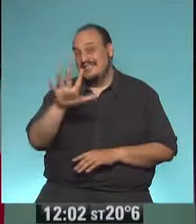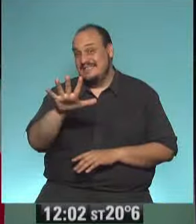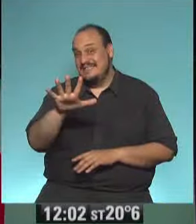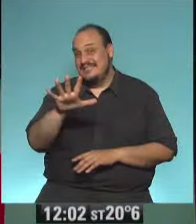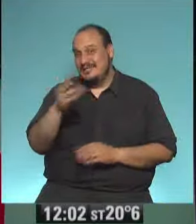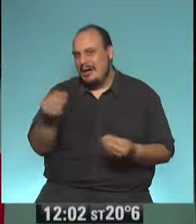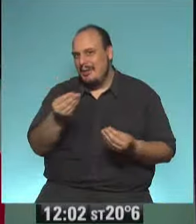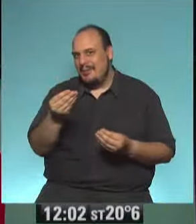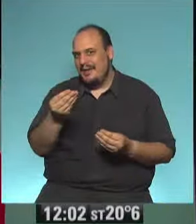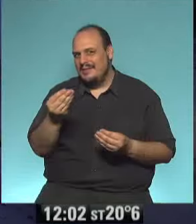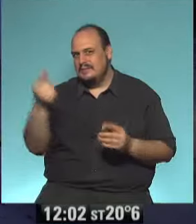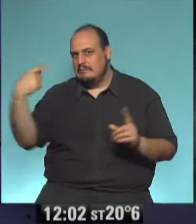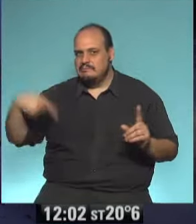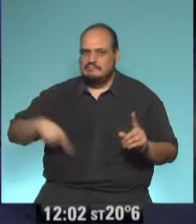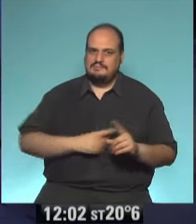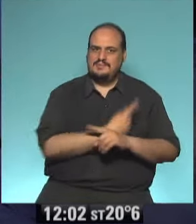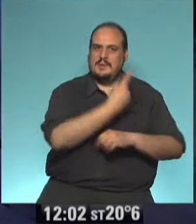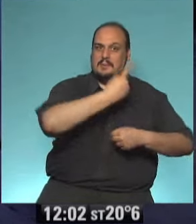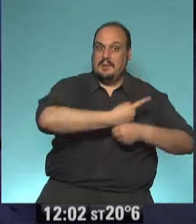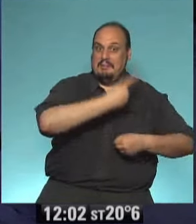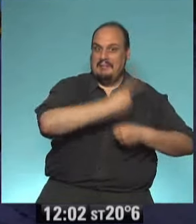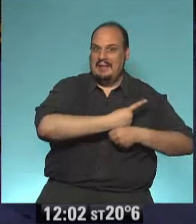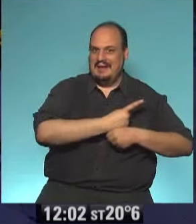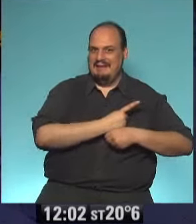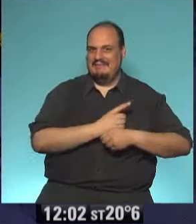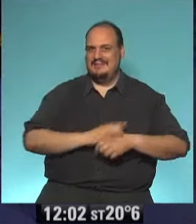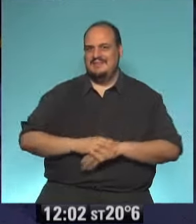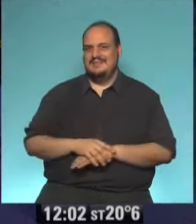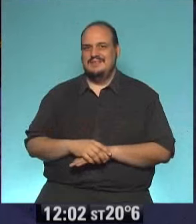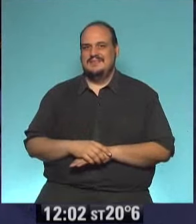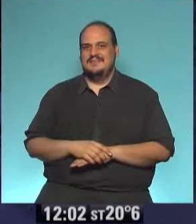acuerdan? En el 25 vuelvo a arrancar. Sí, creo que... No, bueno, vamos. Vamos.